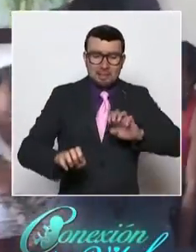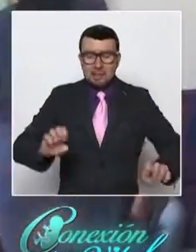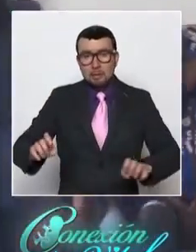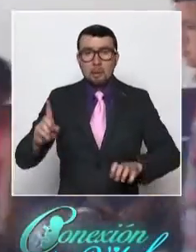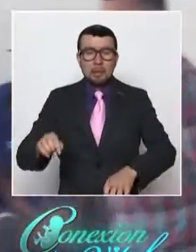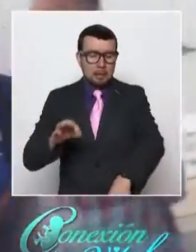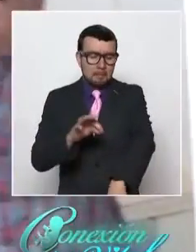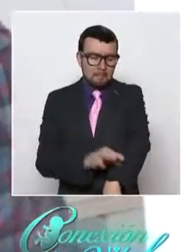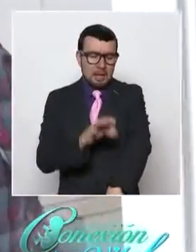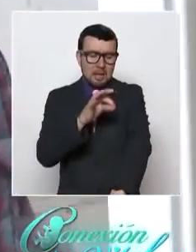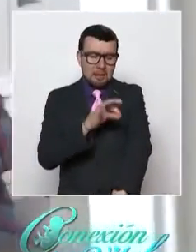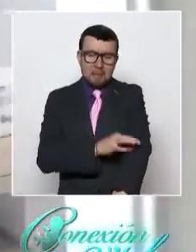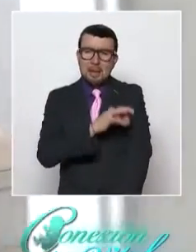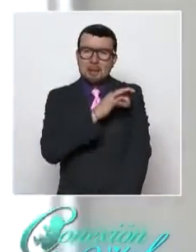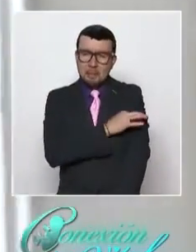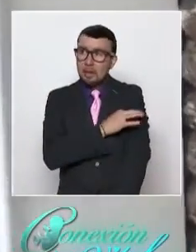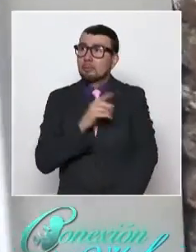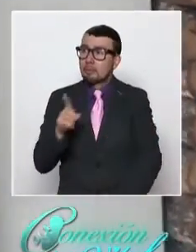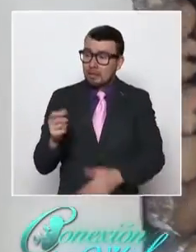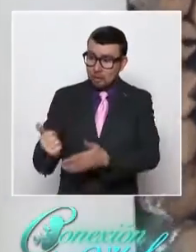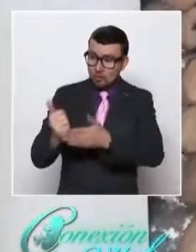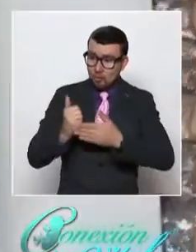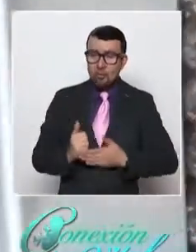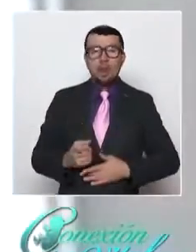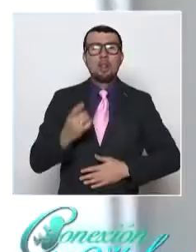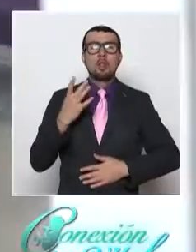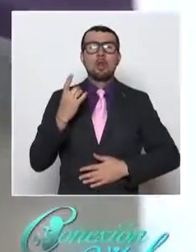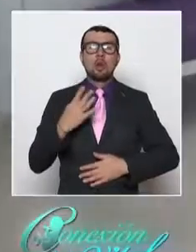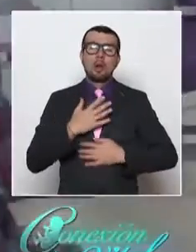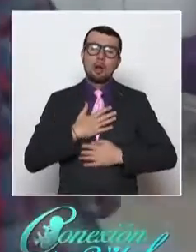de dolor en nuestra sala de espera.